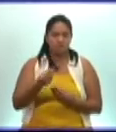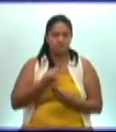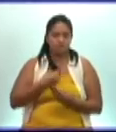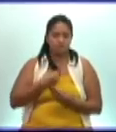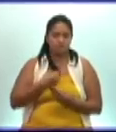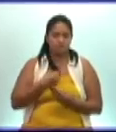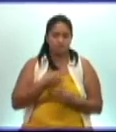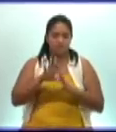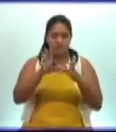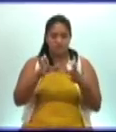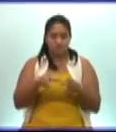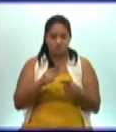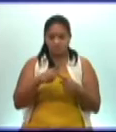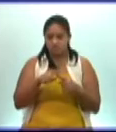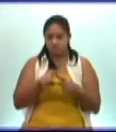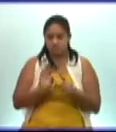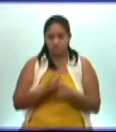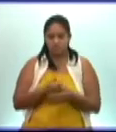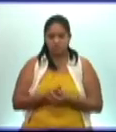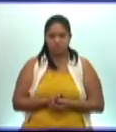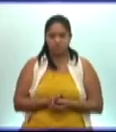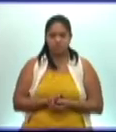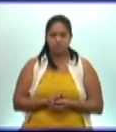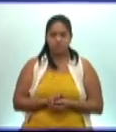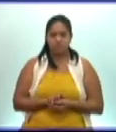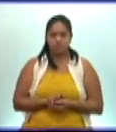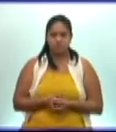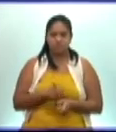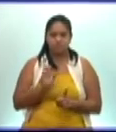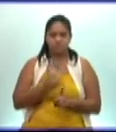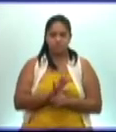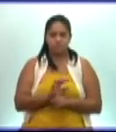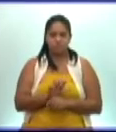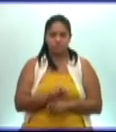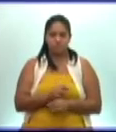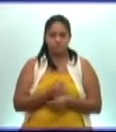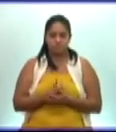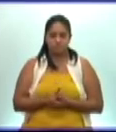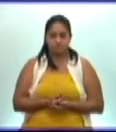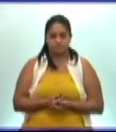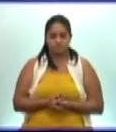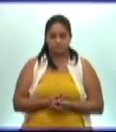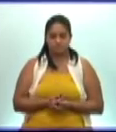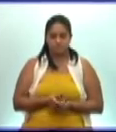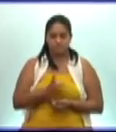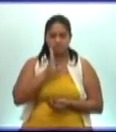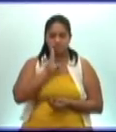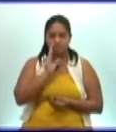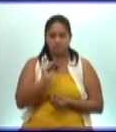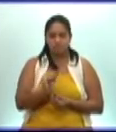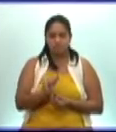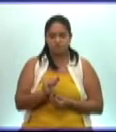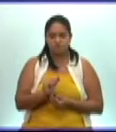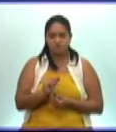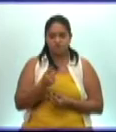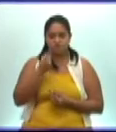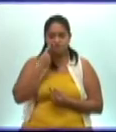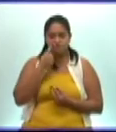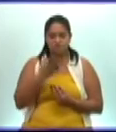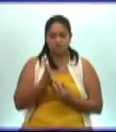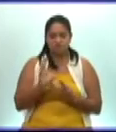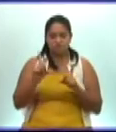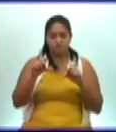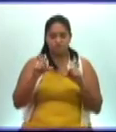objeto. Entonces, comencemos a declarar lo que aparece en la